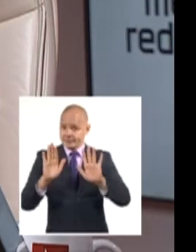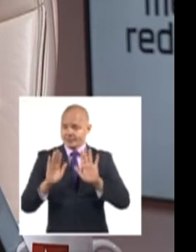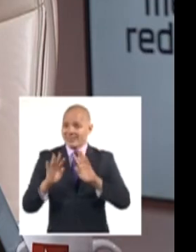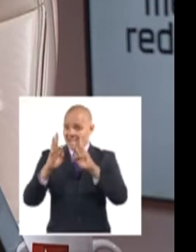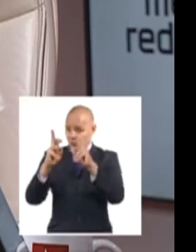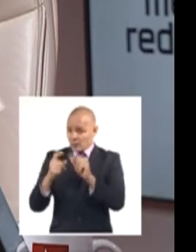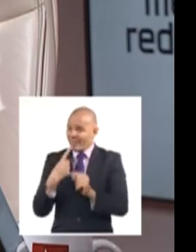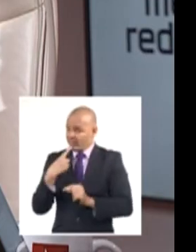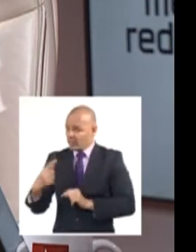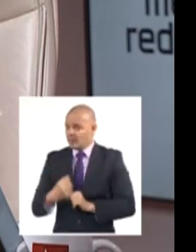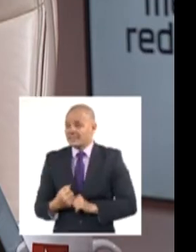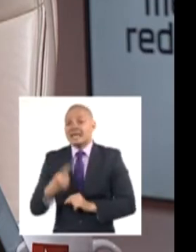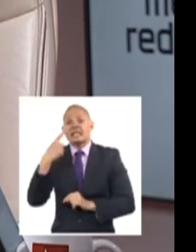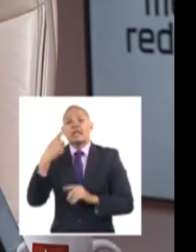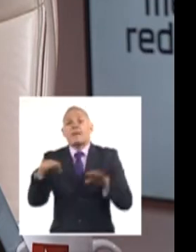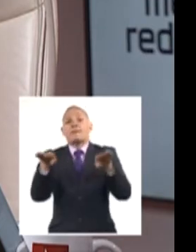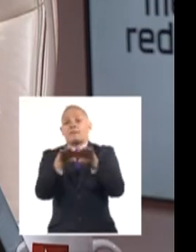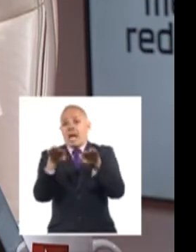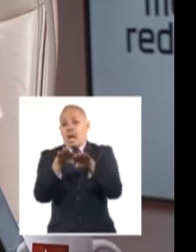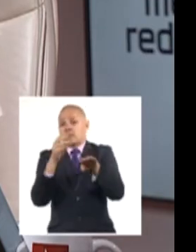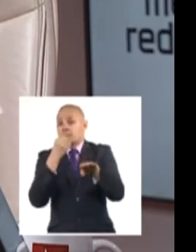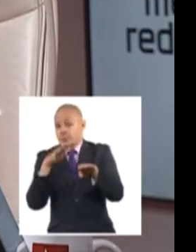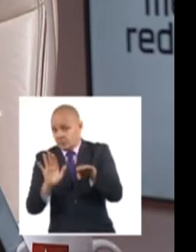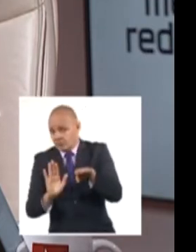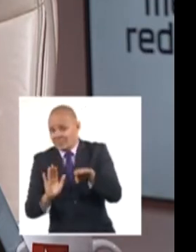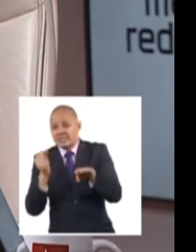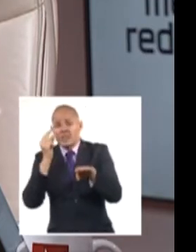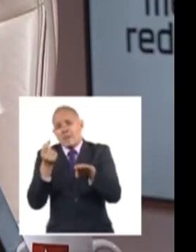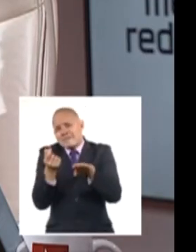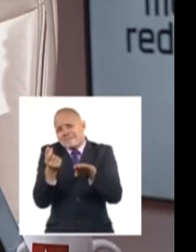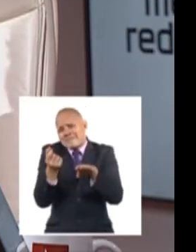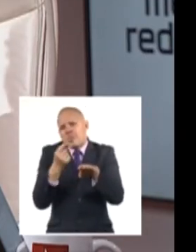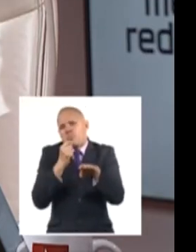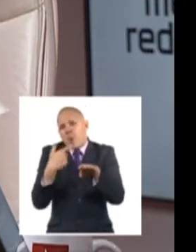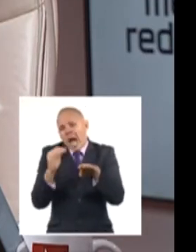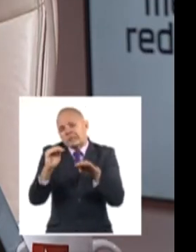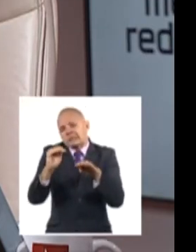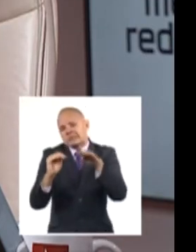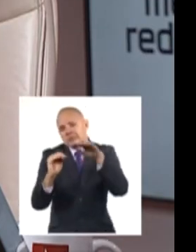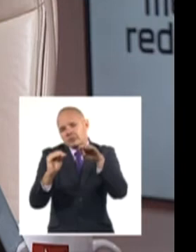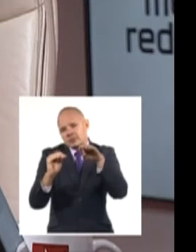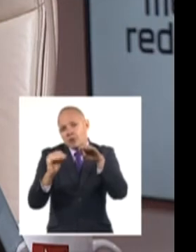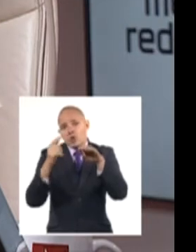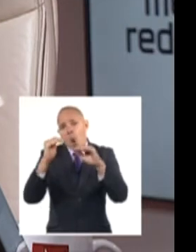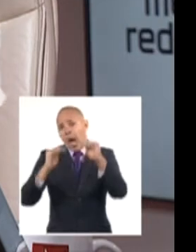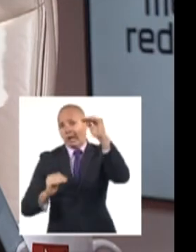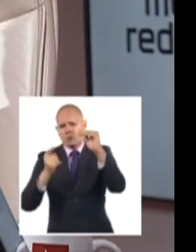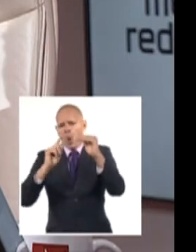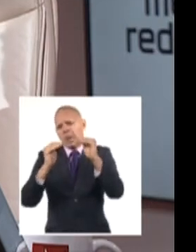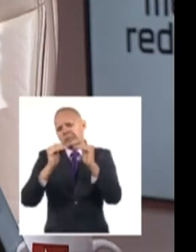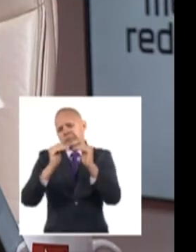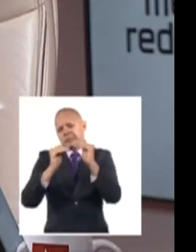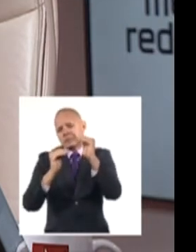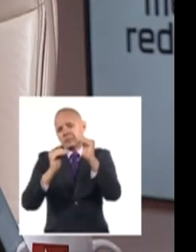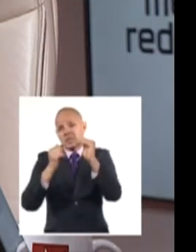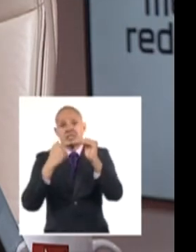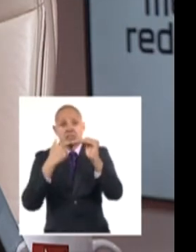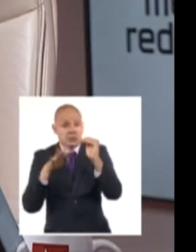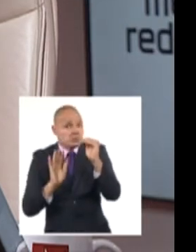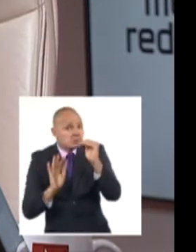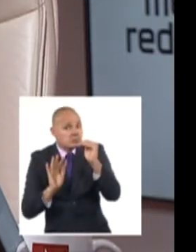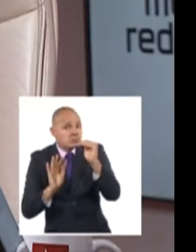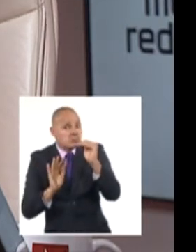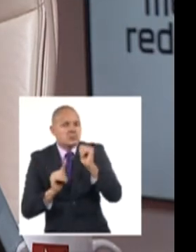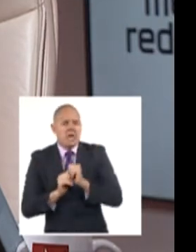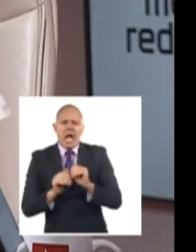ventaja a favor de hernández en los últimos sondeos en los últimos